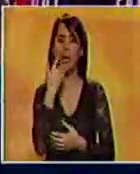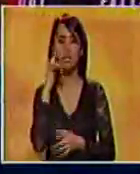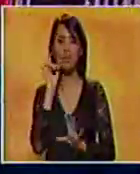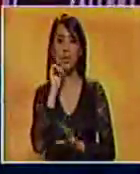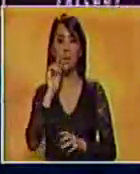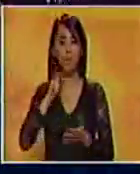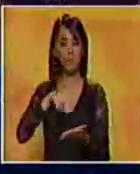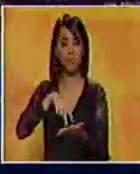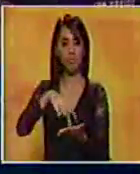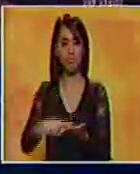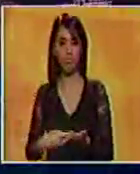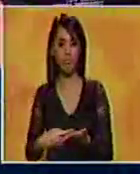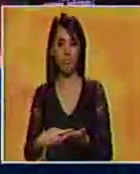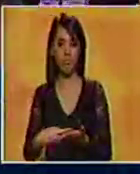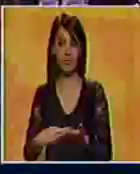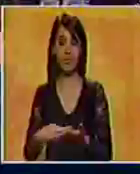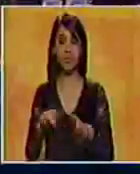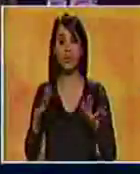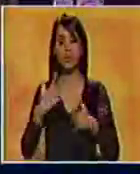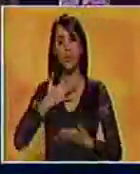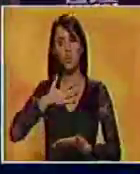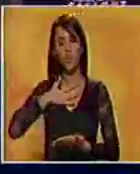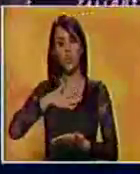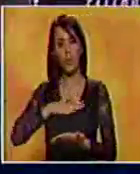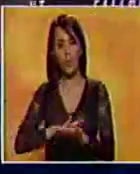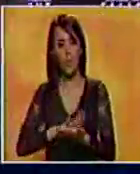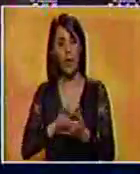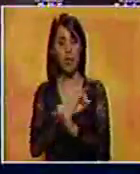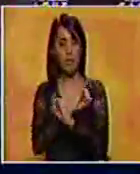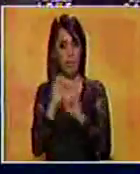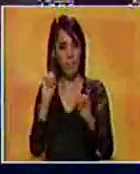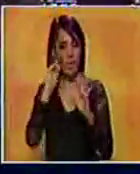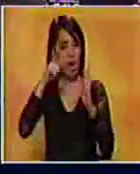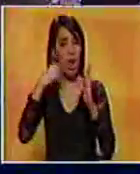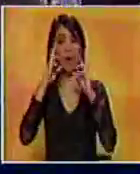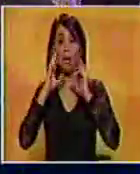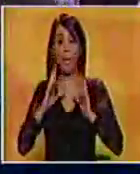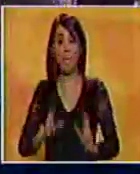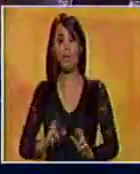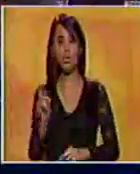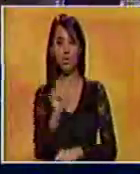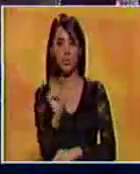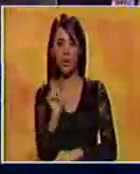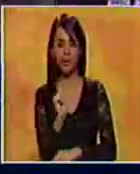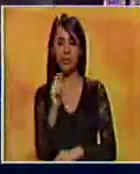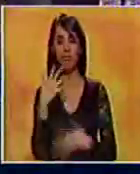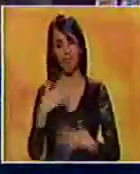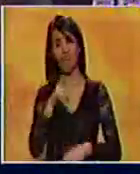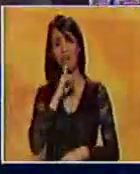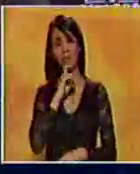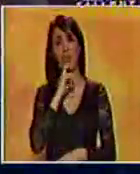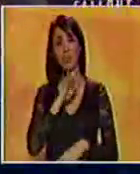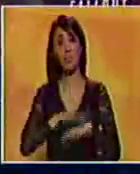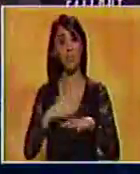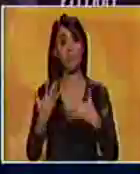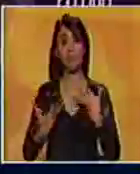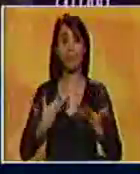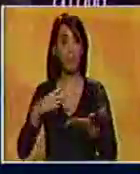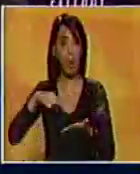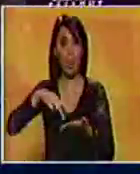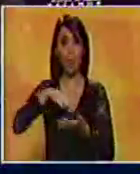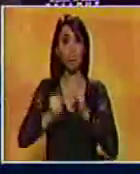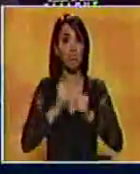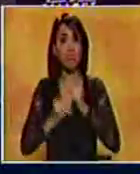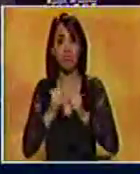dobló su tobillo al caer. Mantuvo la calma, terminó la escena y estuvo de reposo unos meses. Fue bastante difícil porque ya no podía correr y